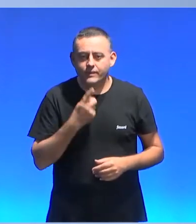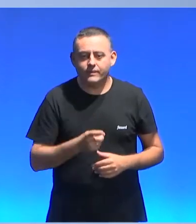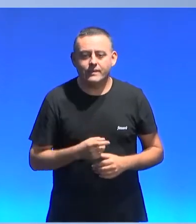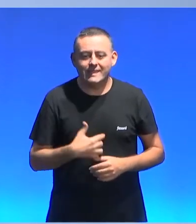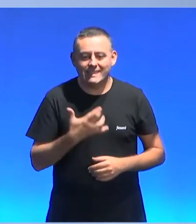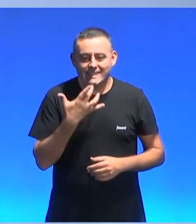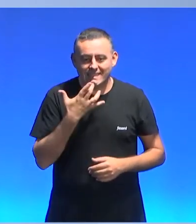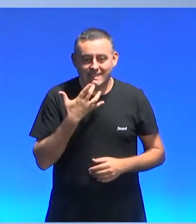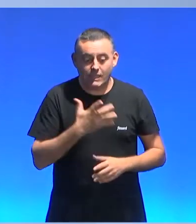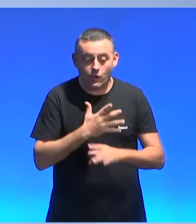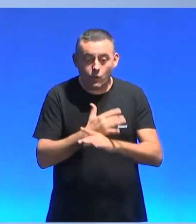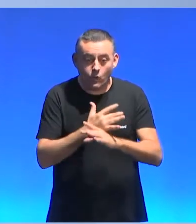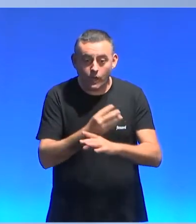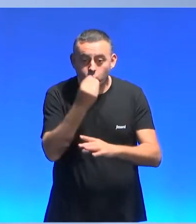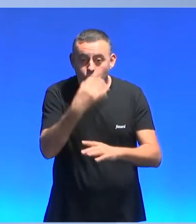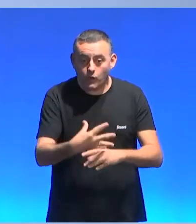seguro.